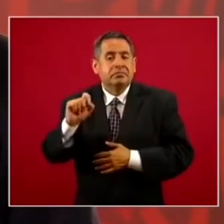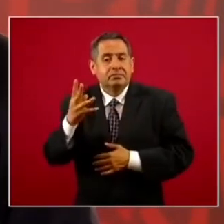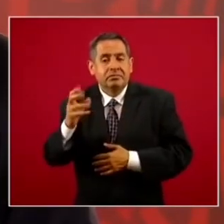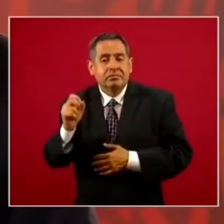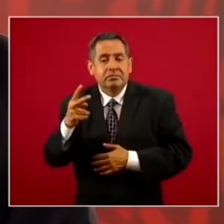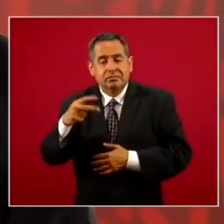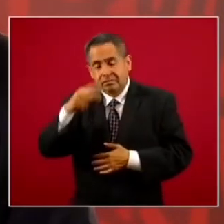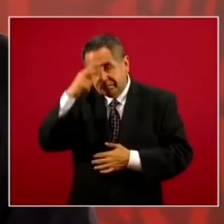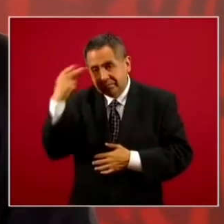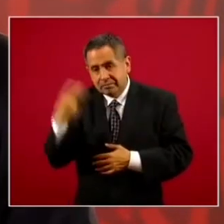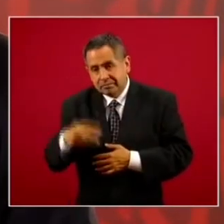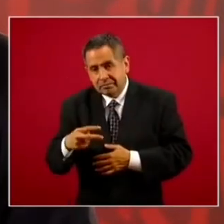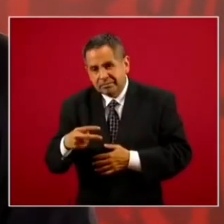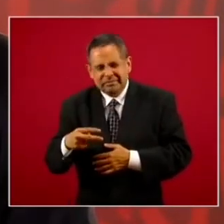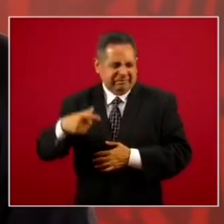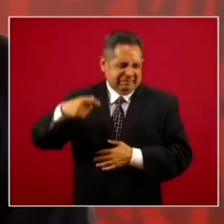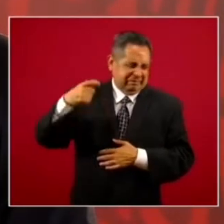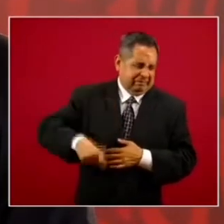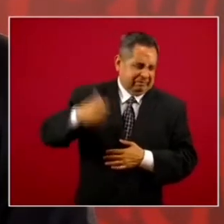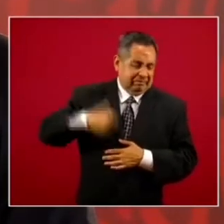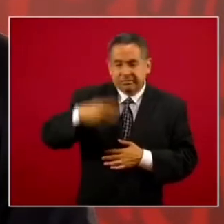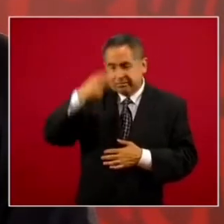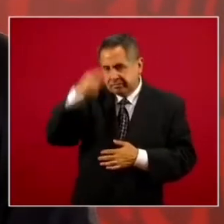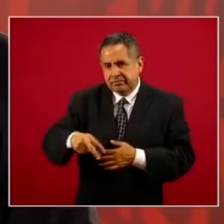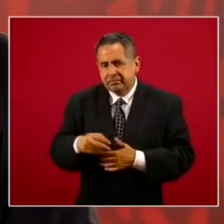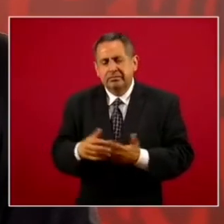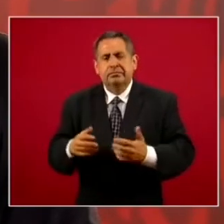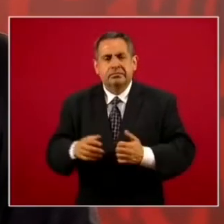24 multimillonarios mexicanos.